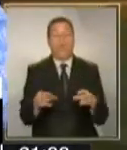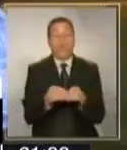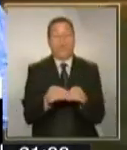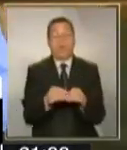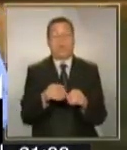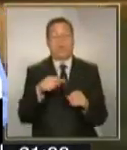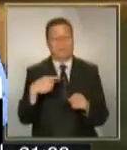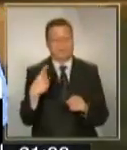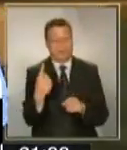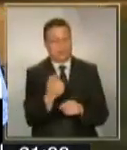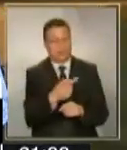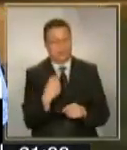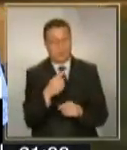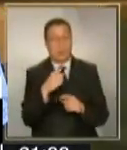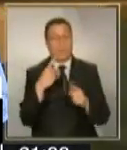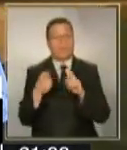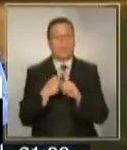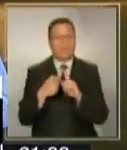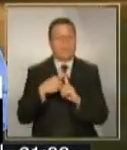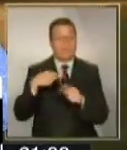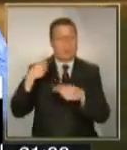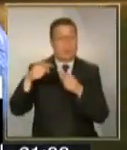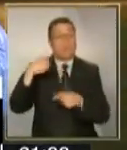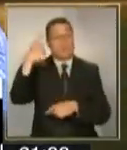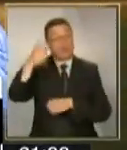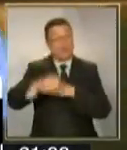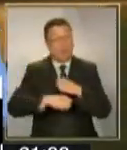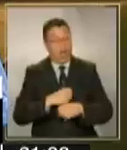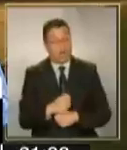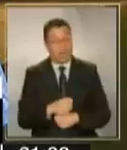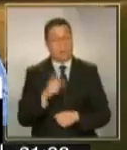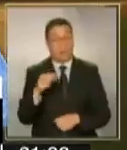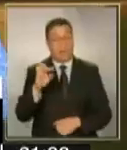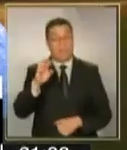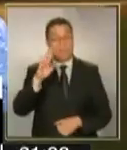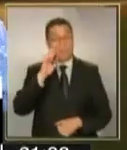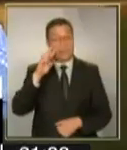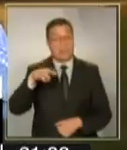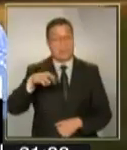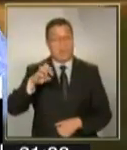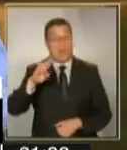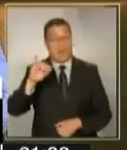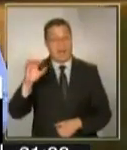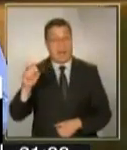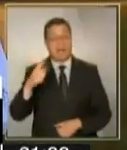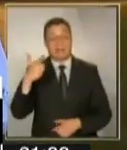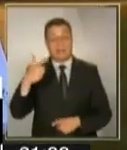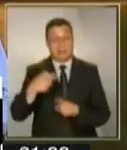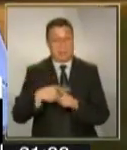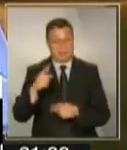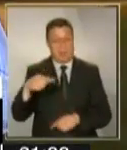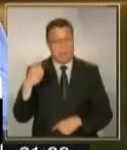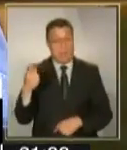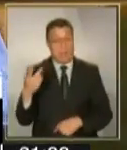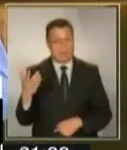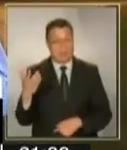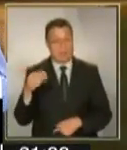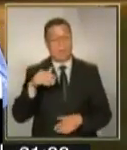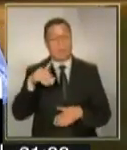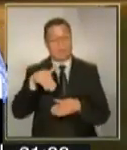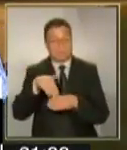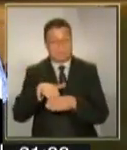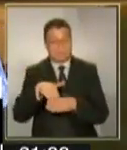los desafíos que se vienen el próximo año. Tenemos una primaria en 7 meses más, tenemos una elección